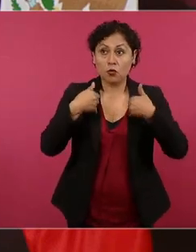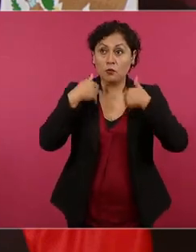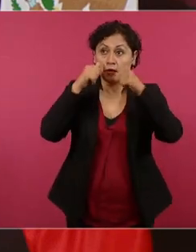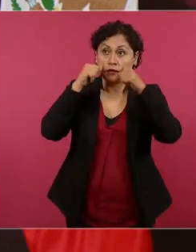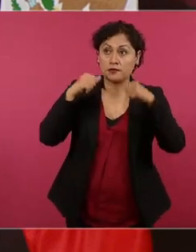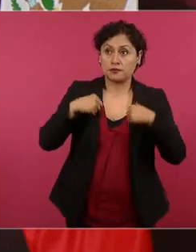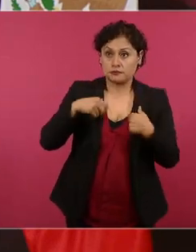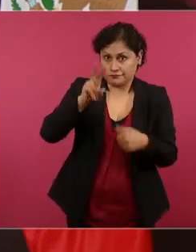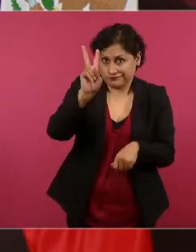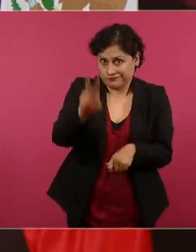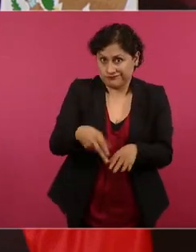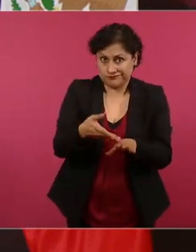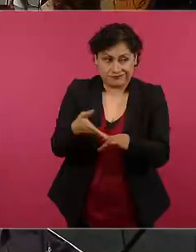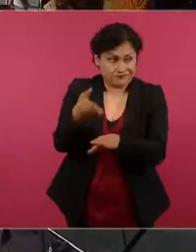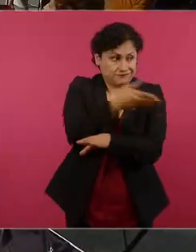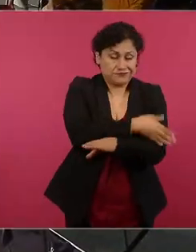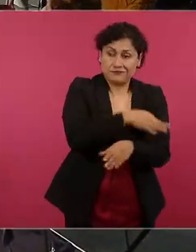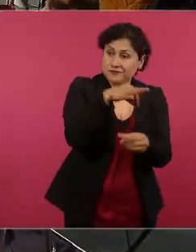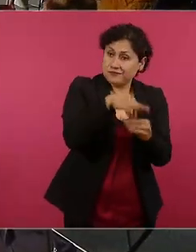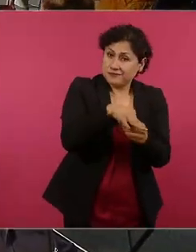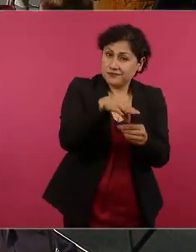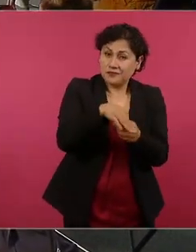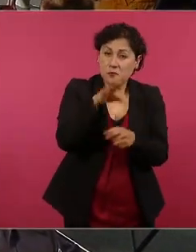Era fraude tras fraude.